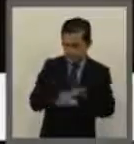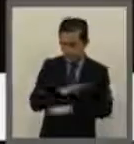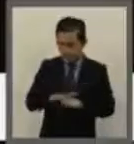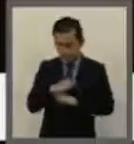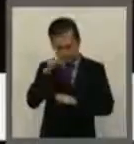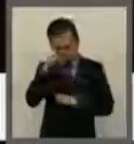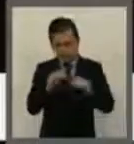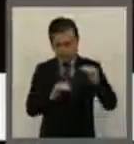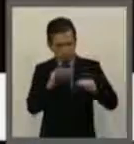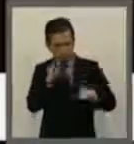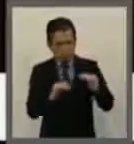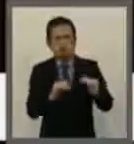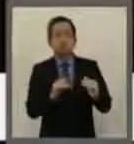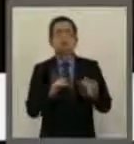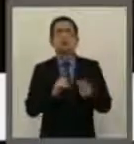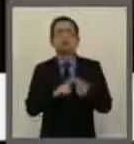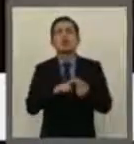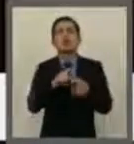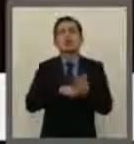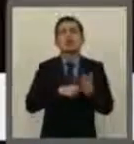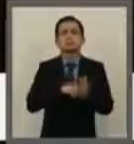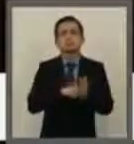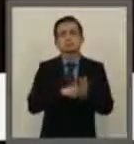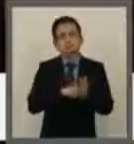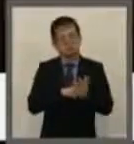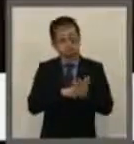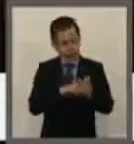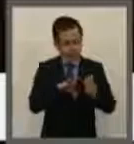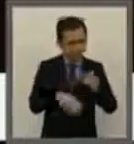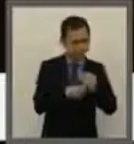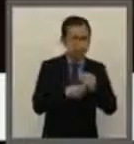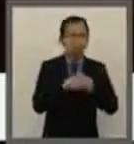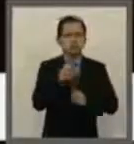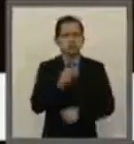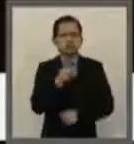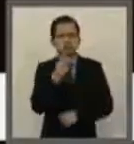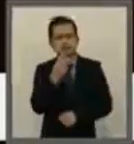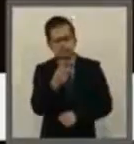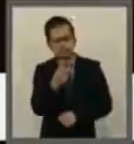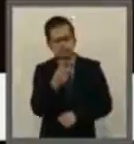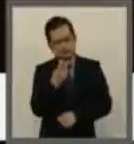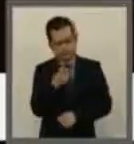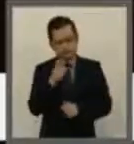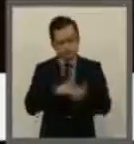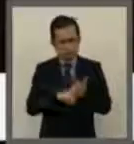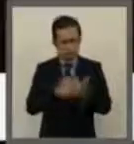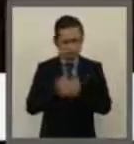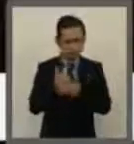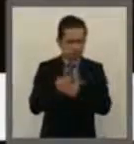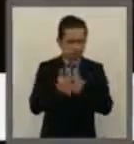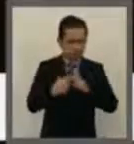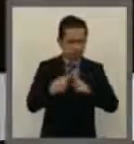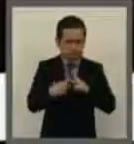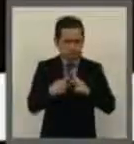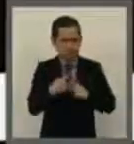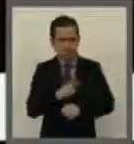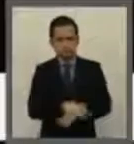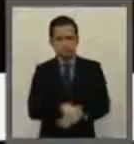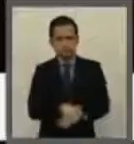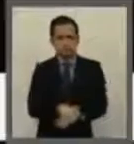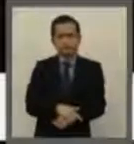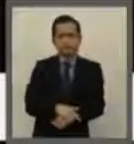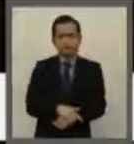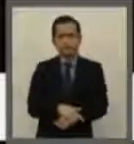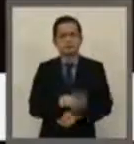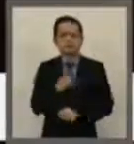están realizando en el anexo 23 del presupuesto que hoy discutimos. Todos ellos son